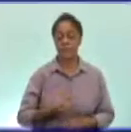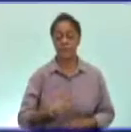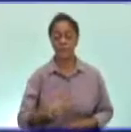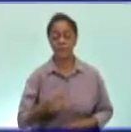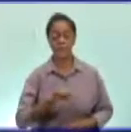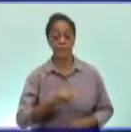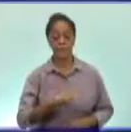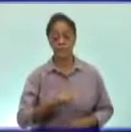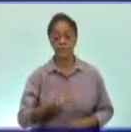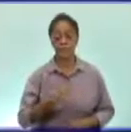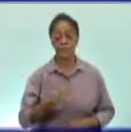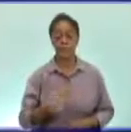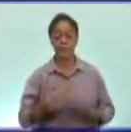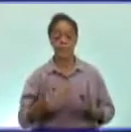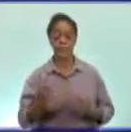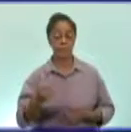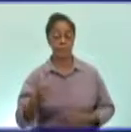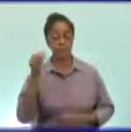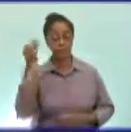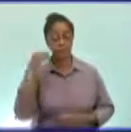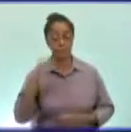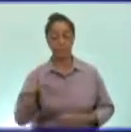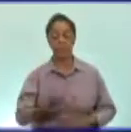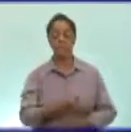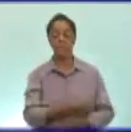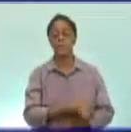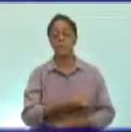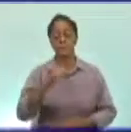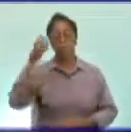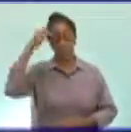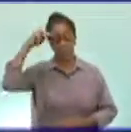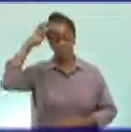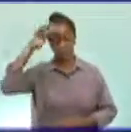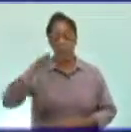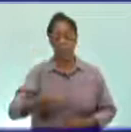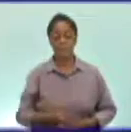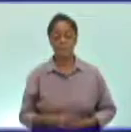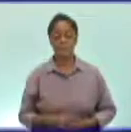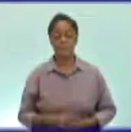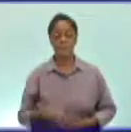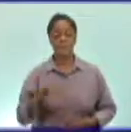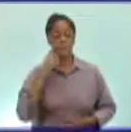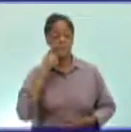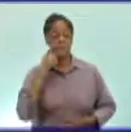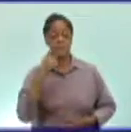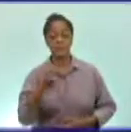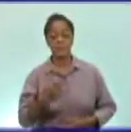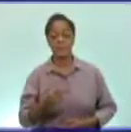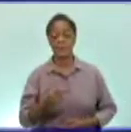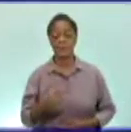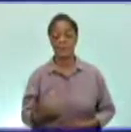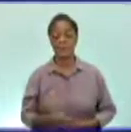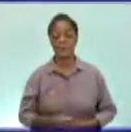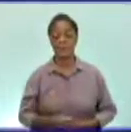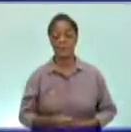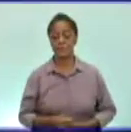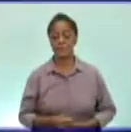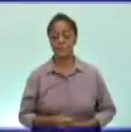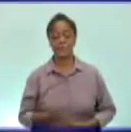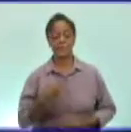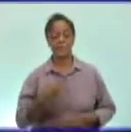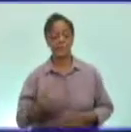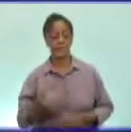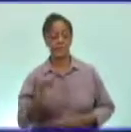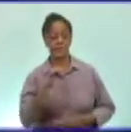para los reinos como lo conocemos en nuestro país. Vamos a observar entonces en la